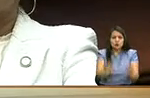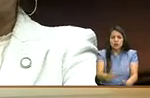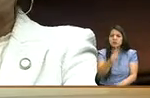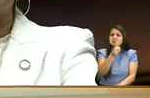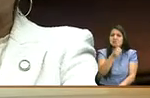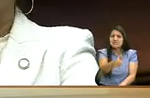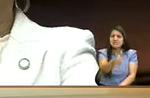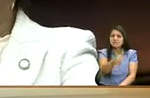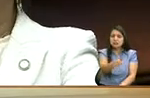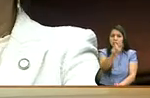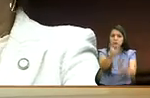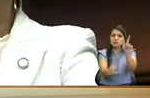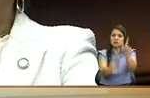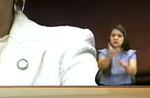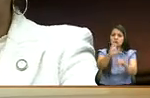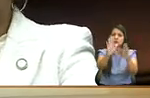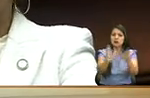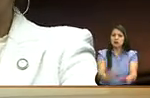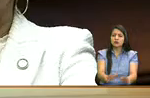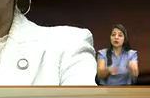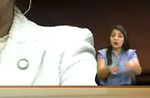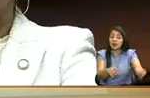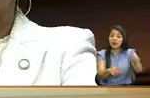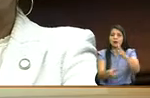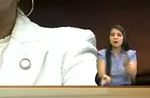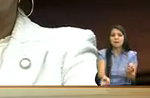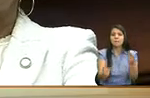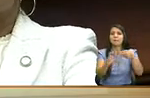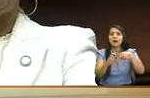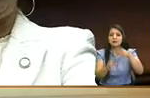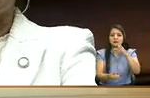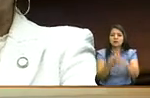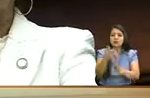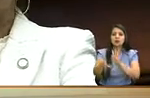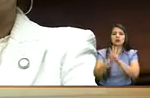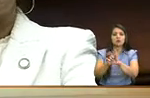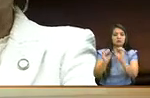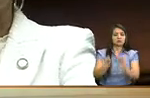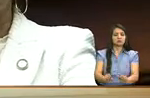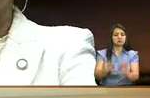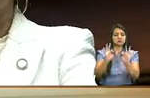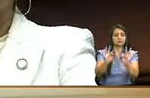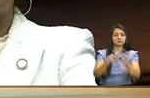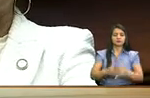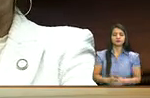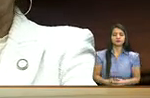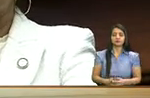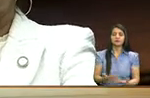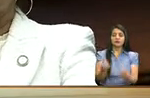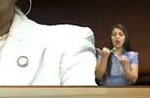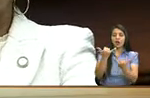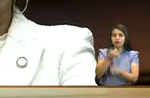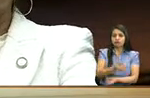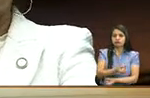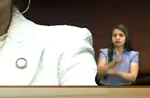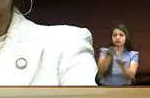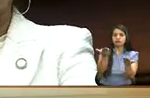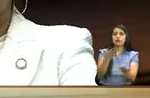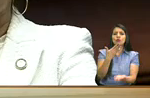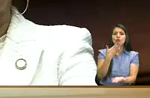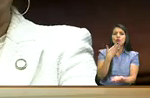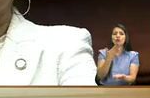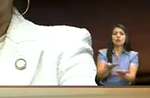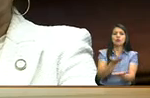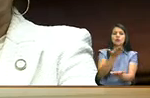beneficiarios directos de las leyes? Hoy les quiero contar cómo está